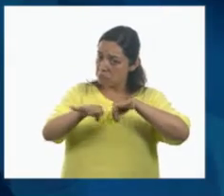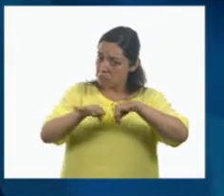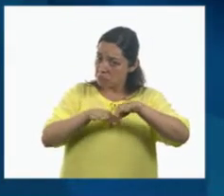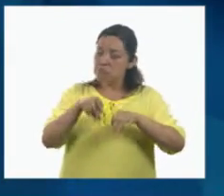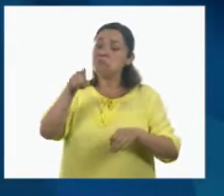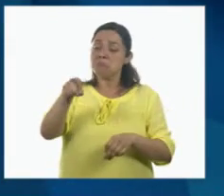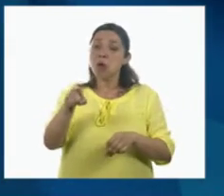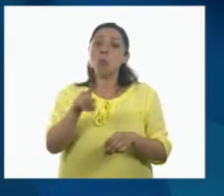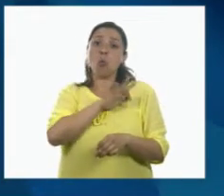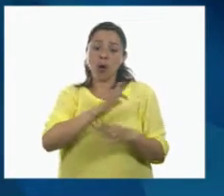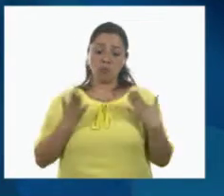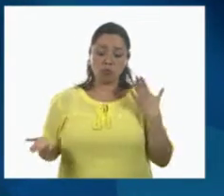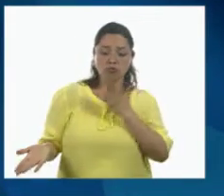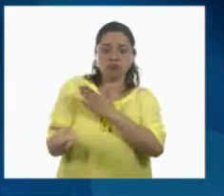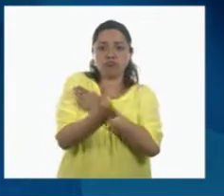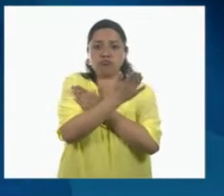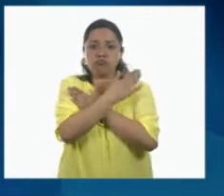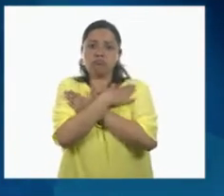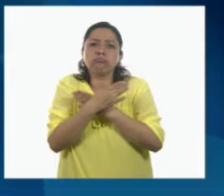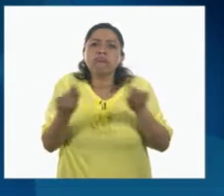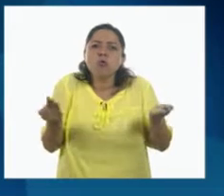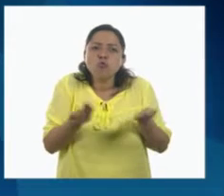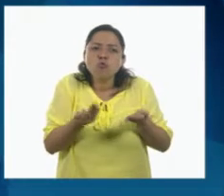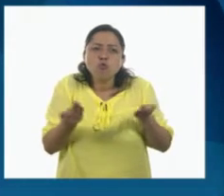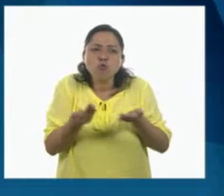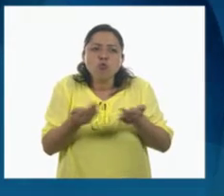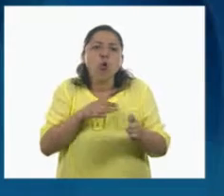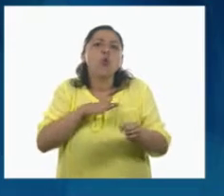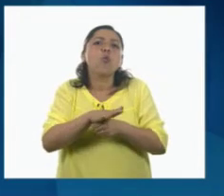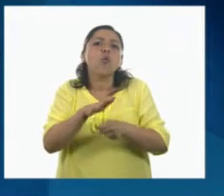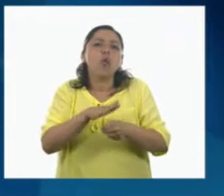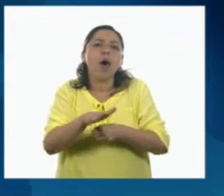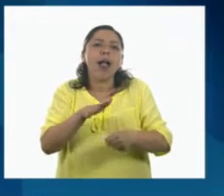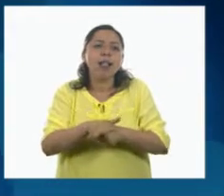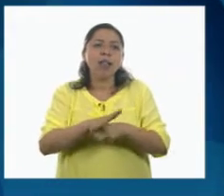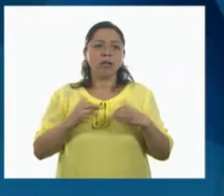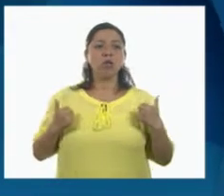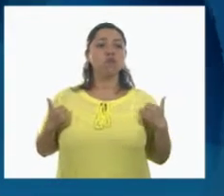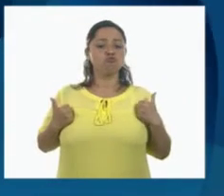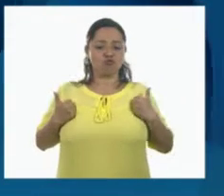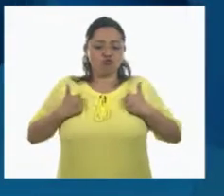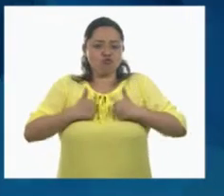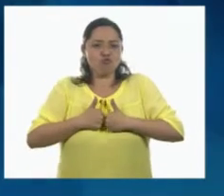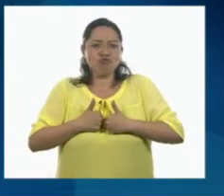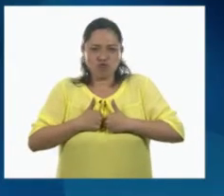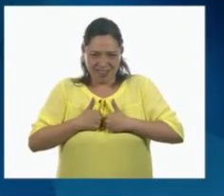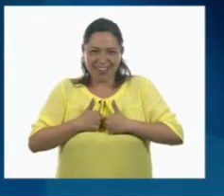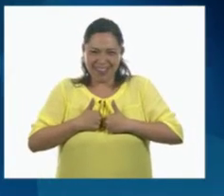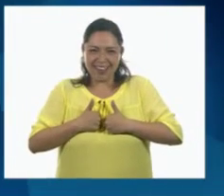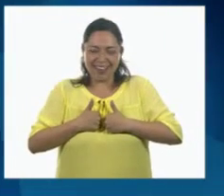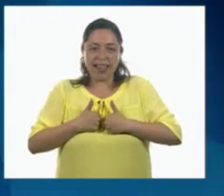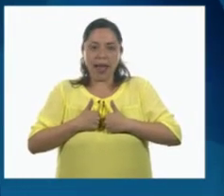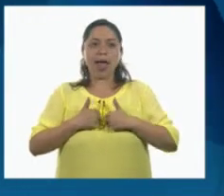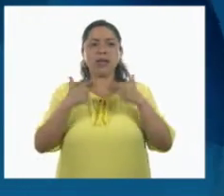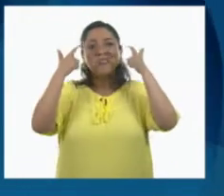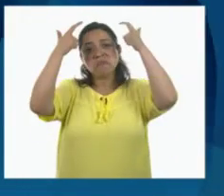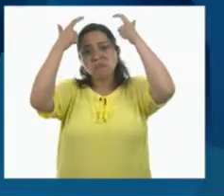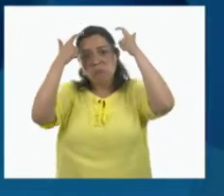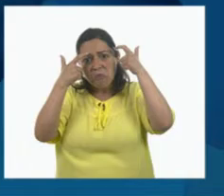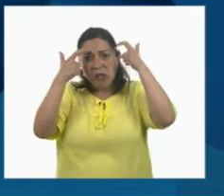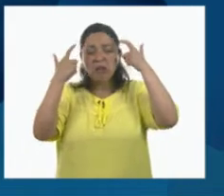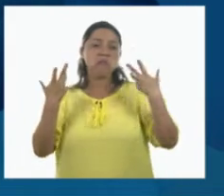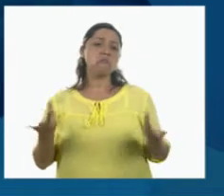cubrirse del frío. ¿Qué traen para cubrirse del frío arriba de la camisa? Trae un saquito. Ajá. Y sombreros.